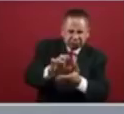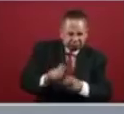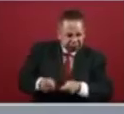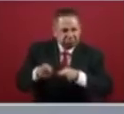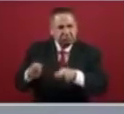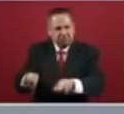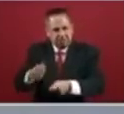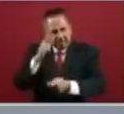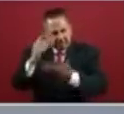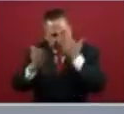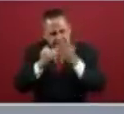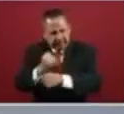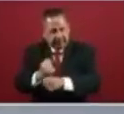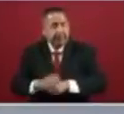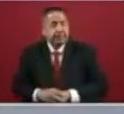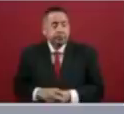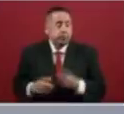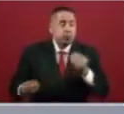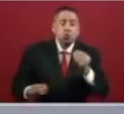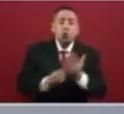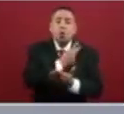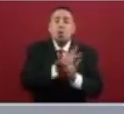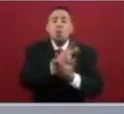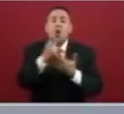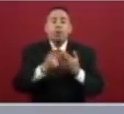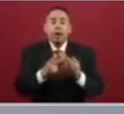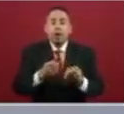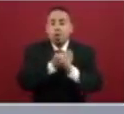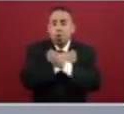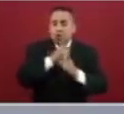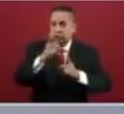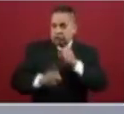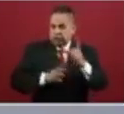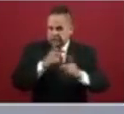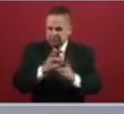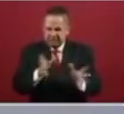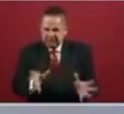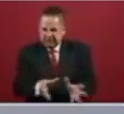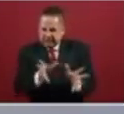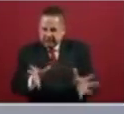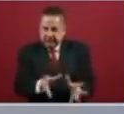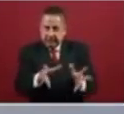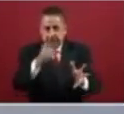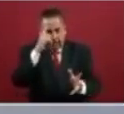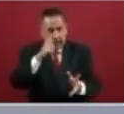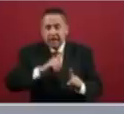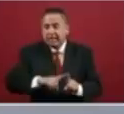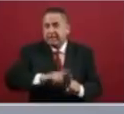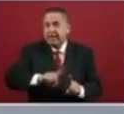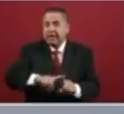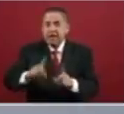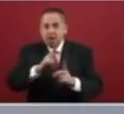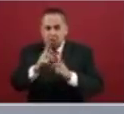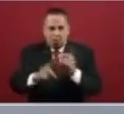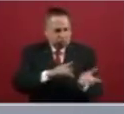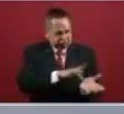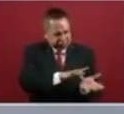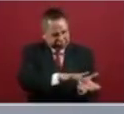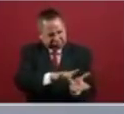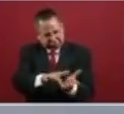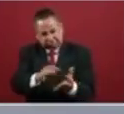de educación física y deportiva para impulsar todos los deportes,